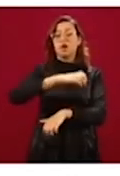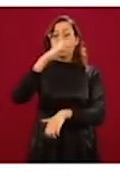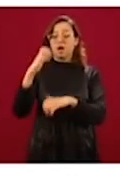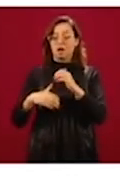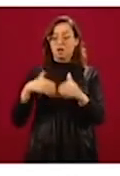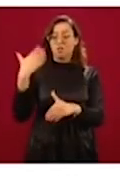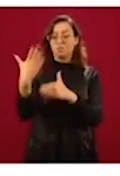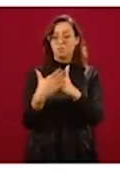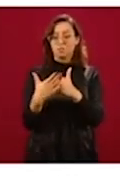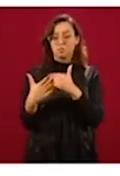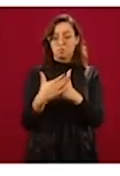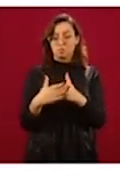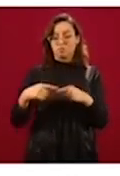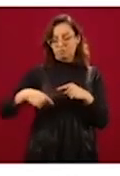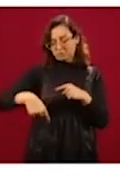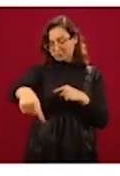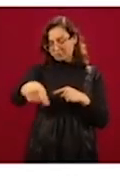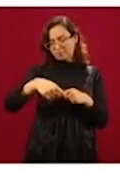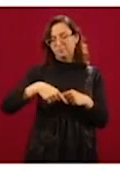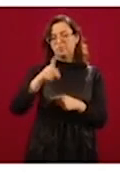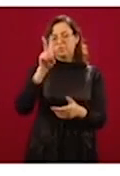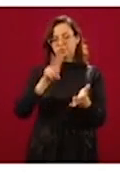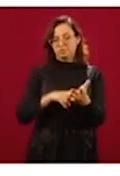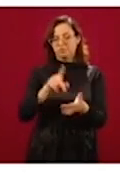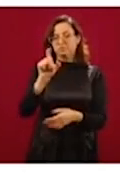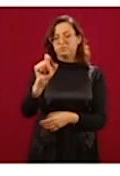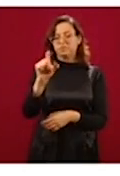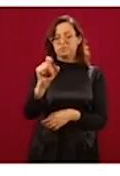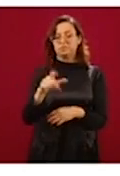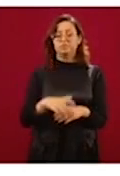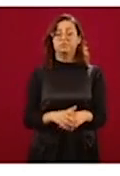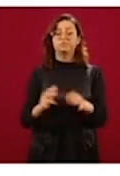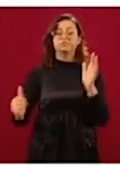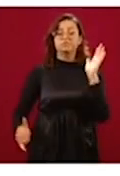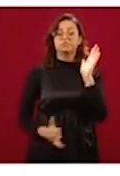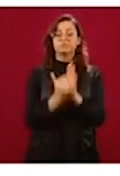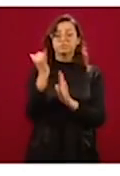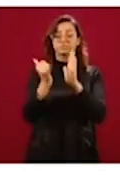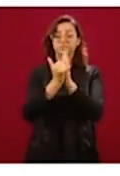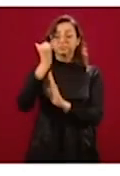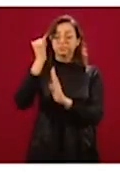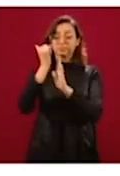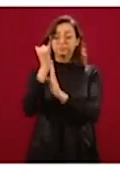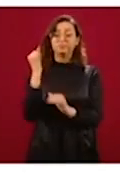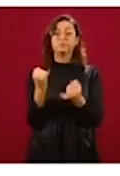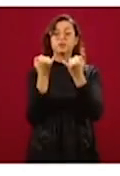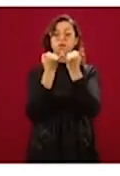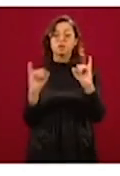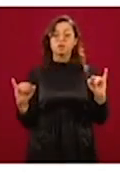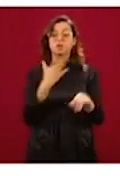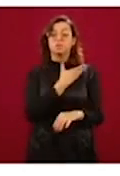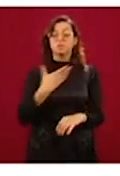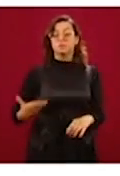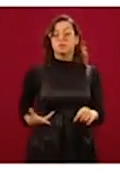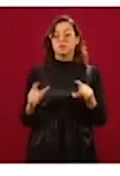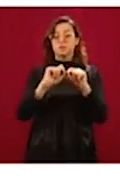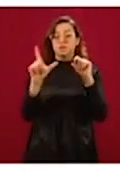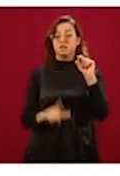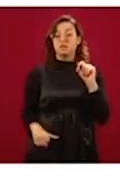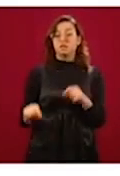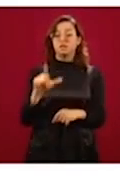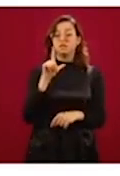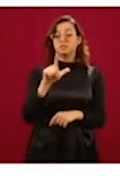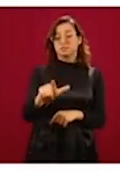próximo este este año presente los trabajos de construcción fueron este inaugurado por el señor presidente de la república el 17 de octubre